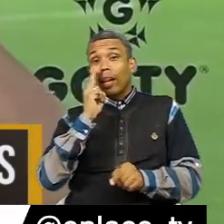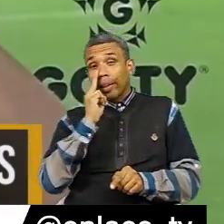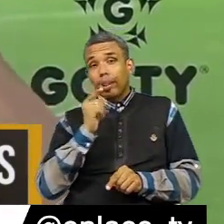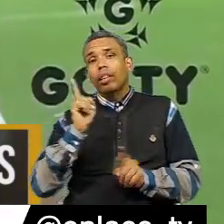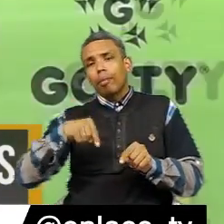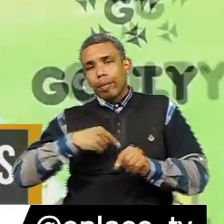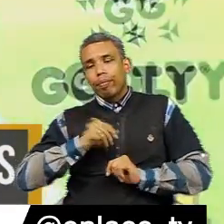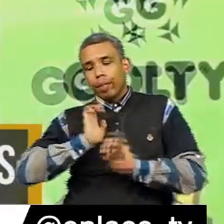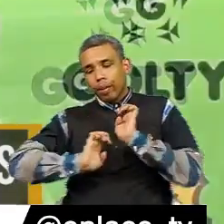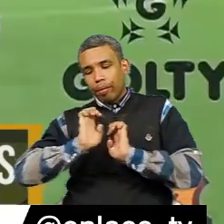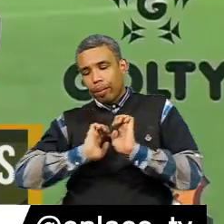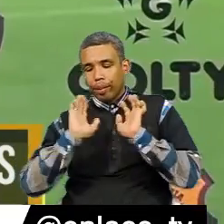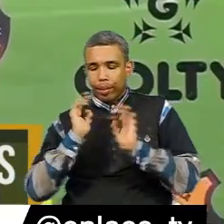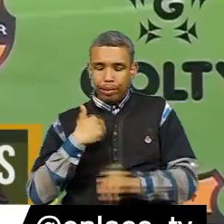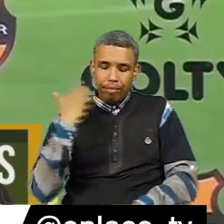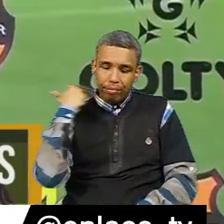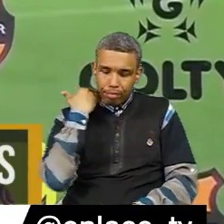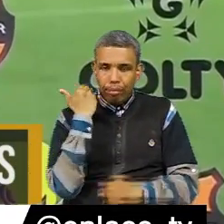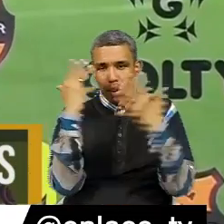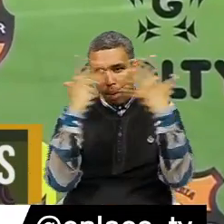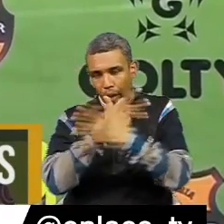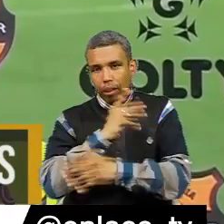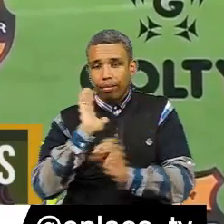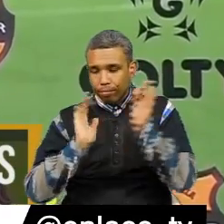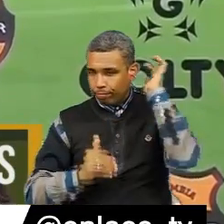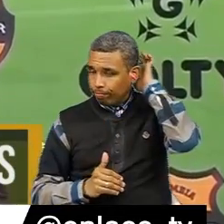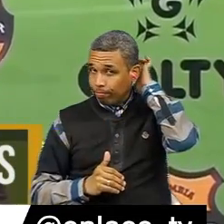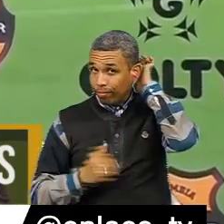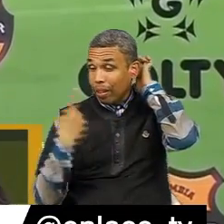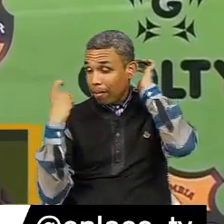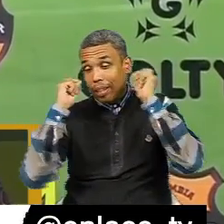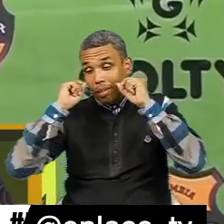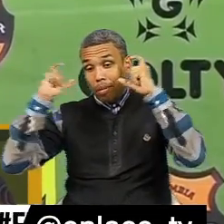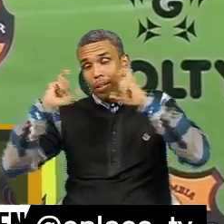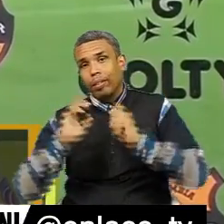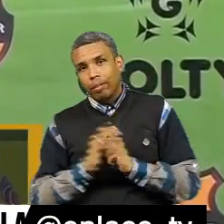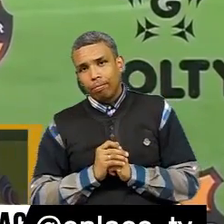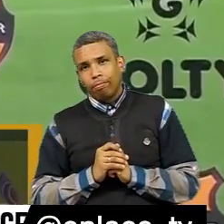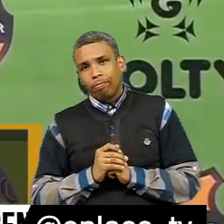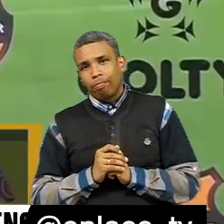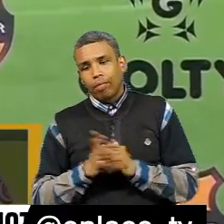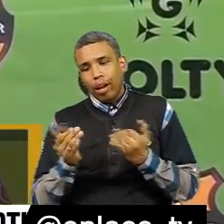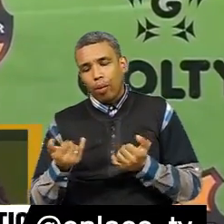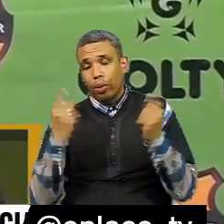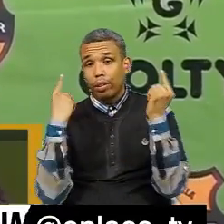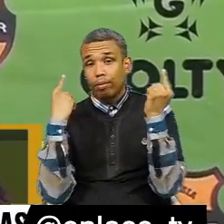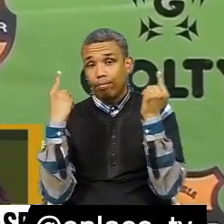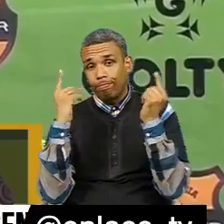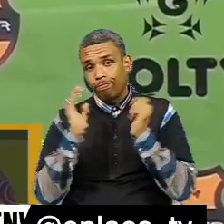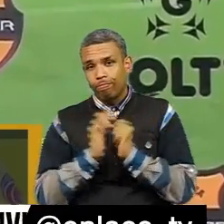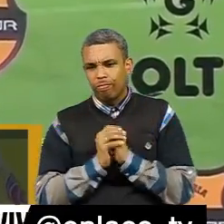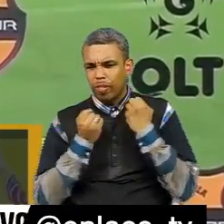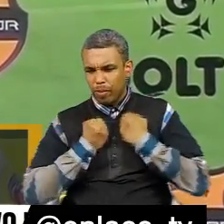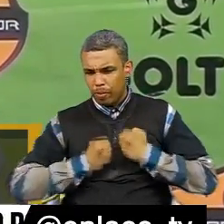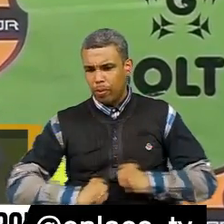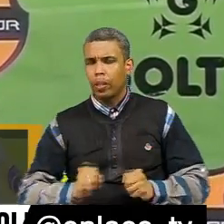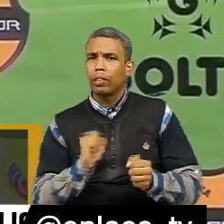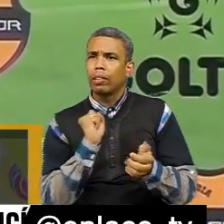nos llevamos un punto. La actitud hasta los últimos minutos, la entrega. El sacrificio que hicimos